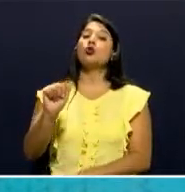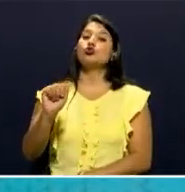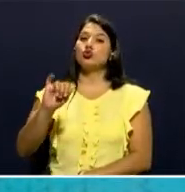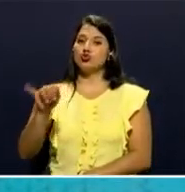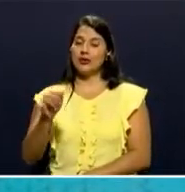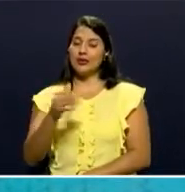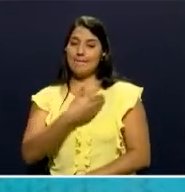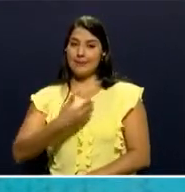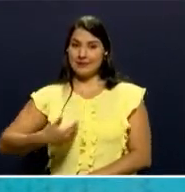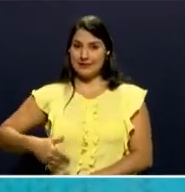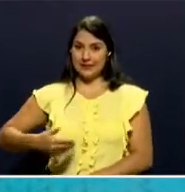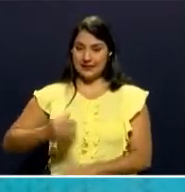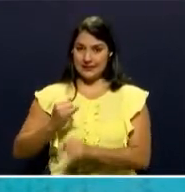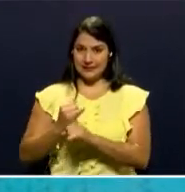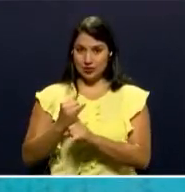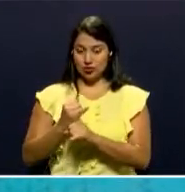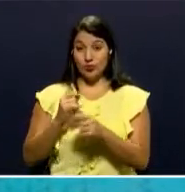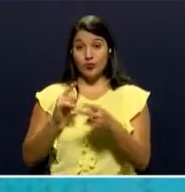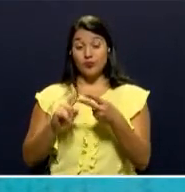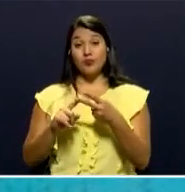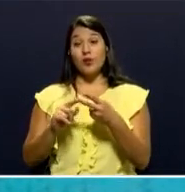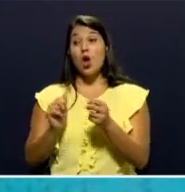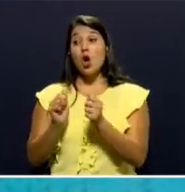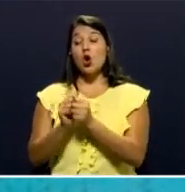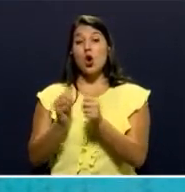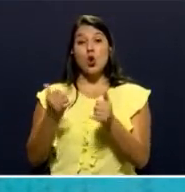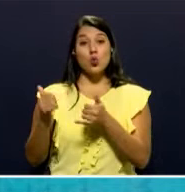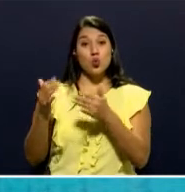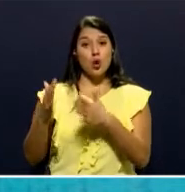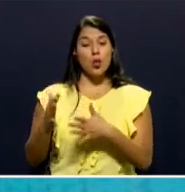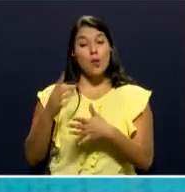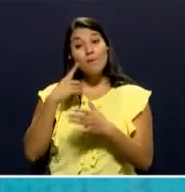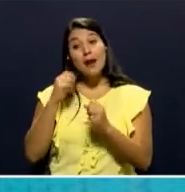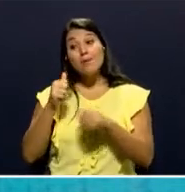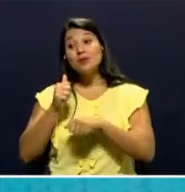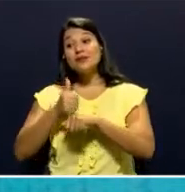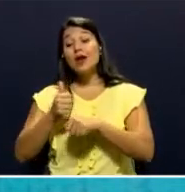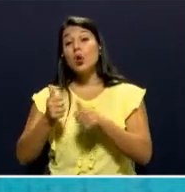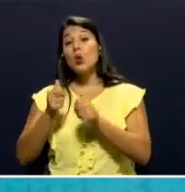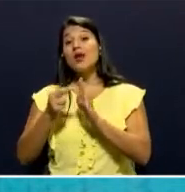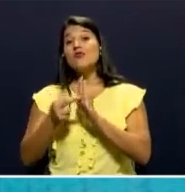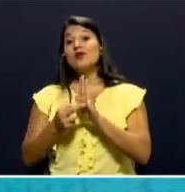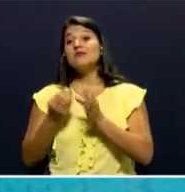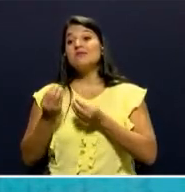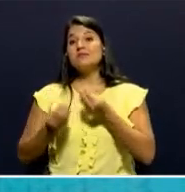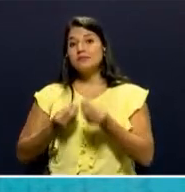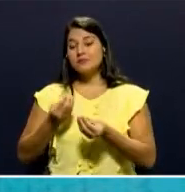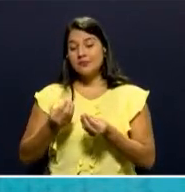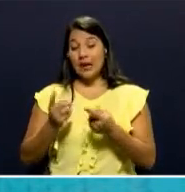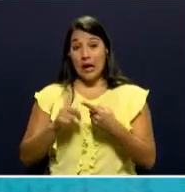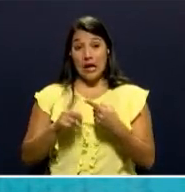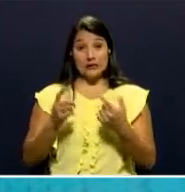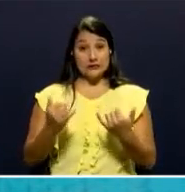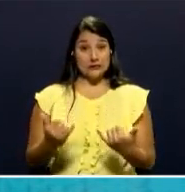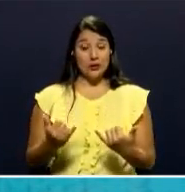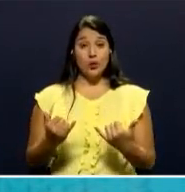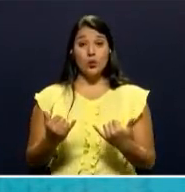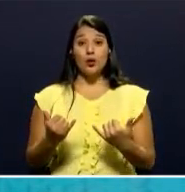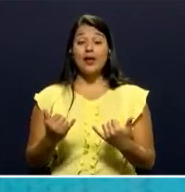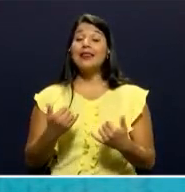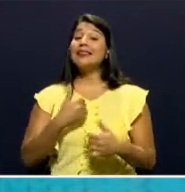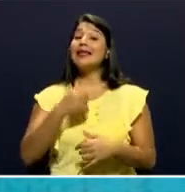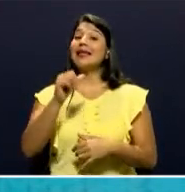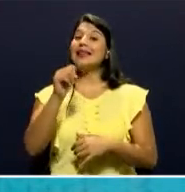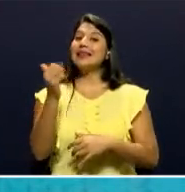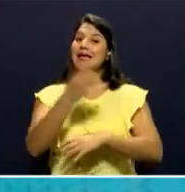institución fuera del campo con los jugadores para dar las pautas a seguir de momento serán 10 días